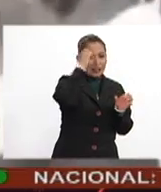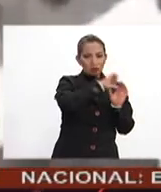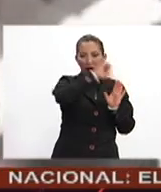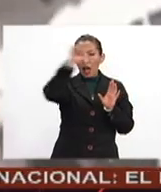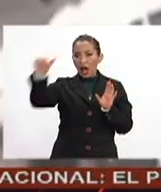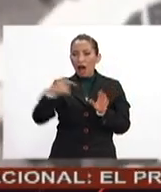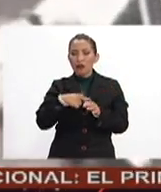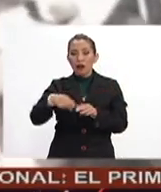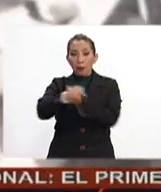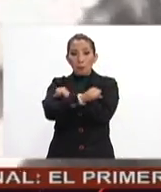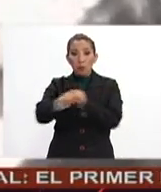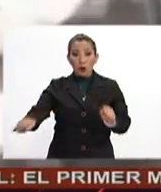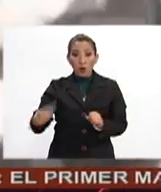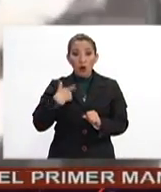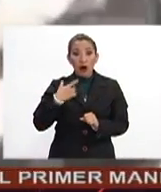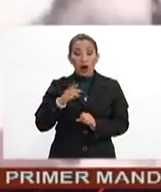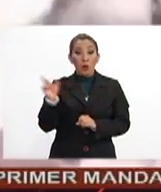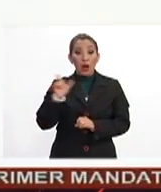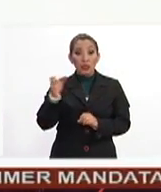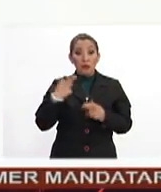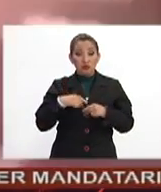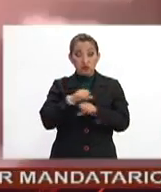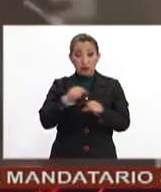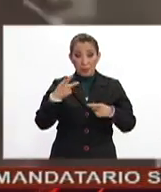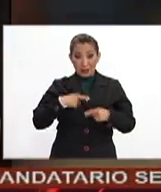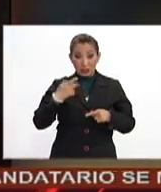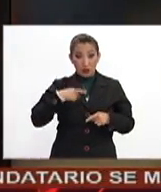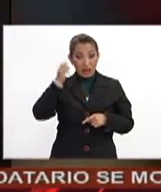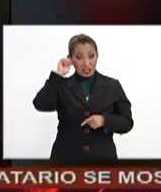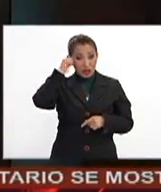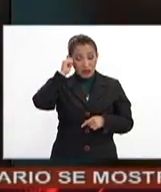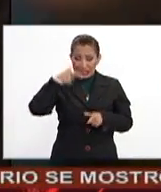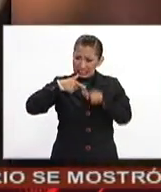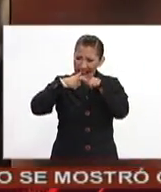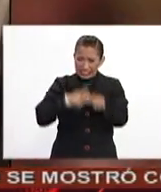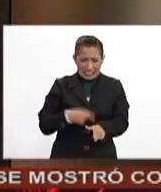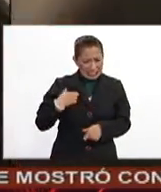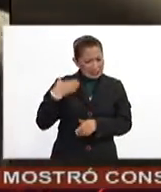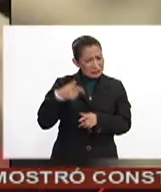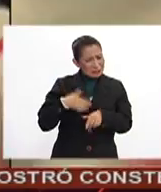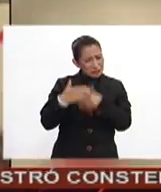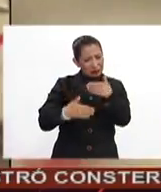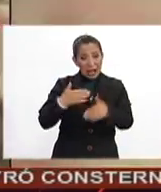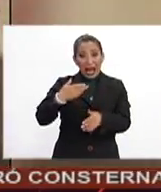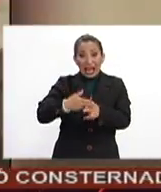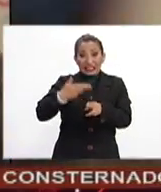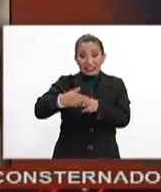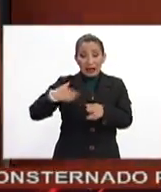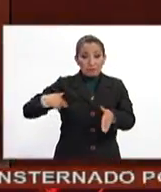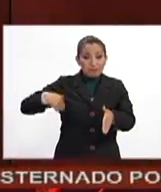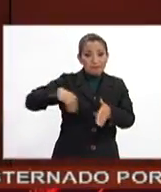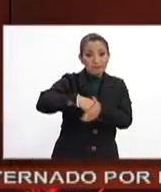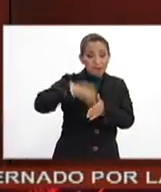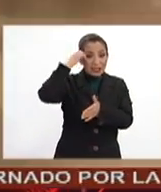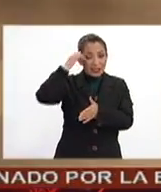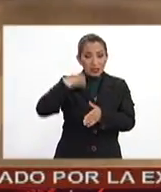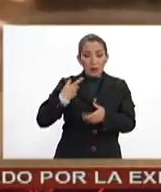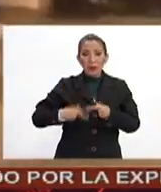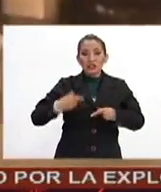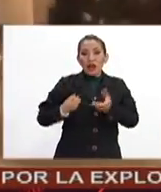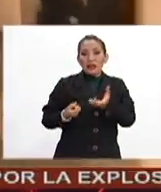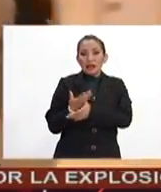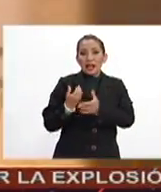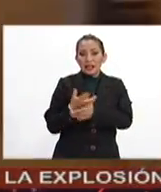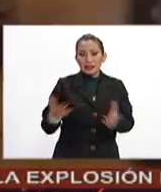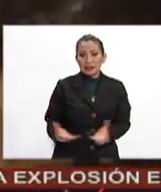otra. Después del estallido, el conductor del tren no paró el convoy hasta llegar a la otra estación, lo que ayudó a evacuar heridos y